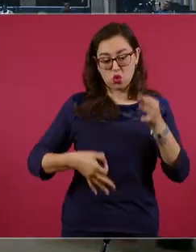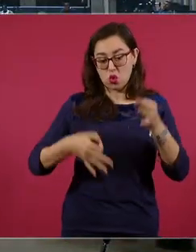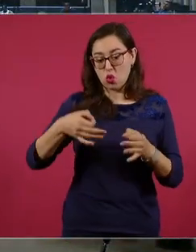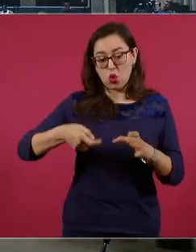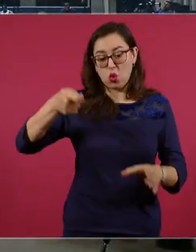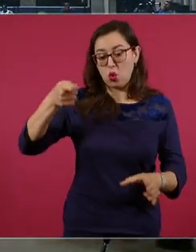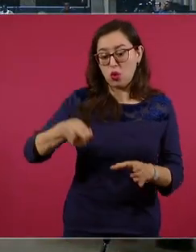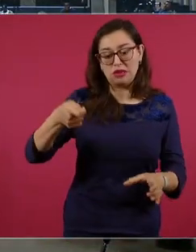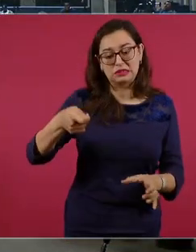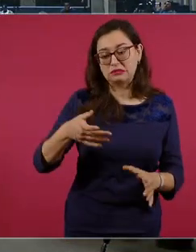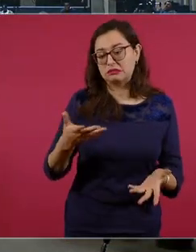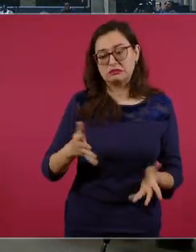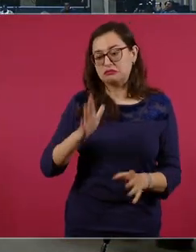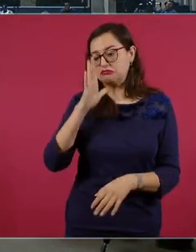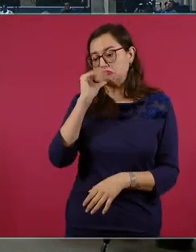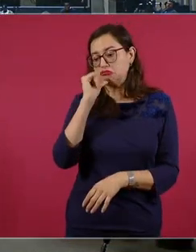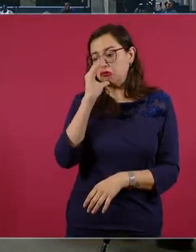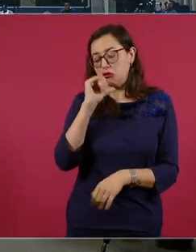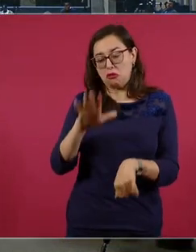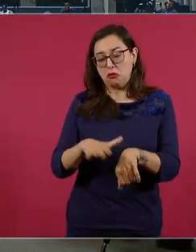porque no quiero